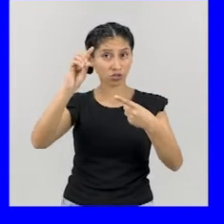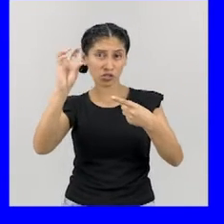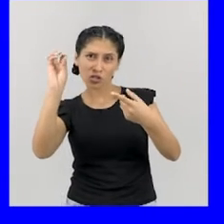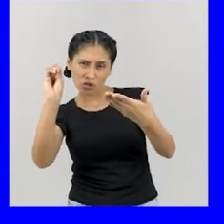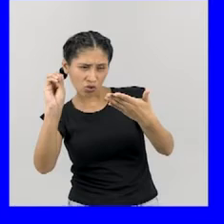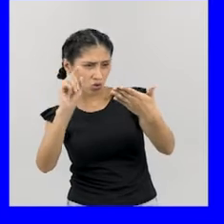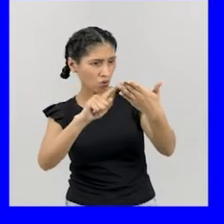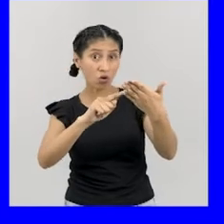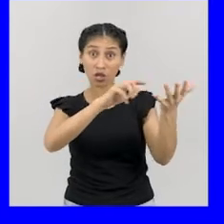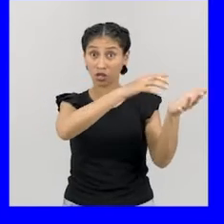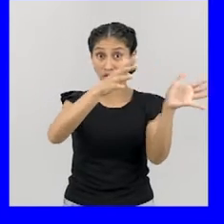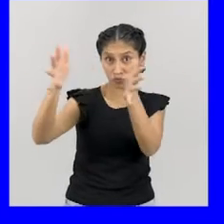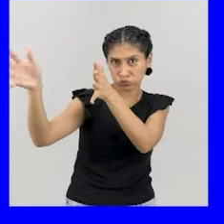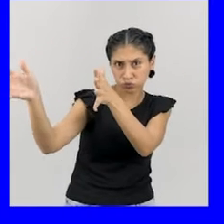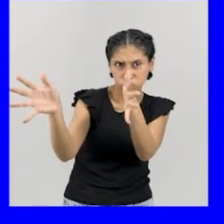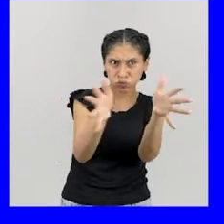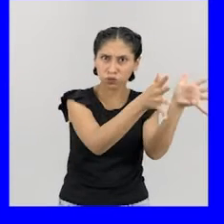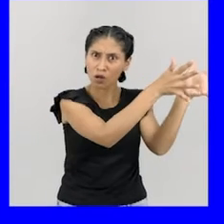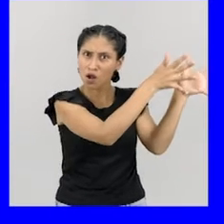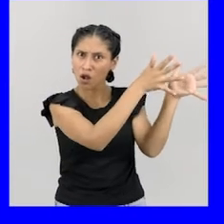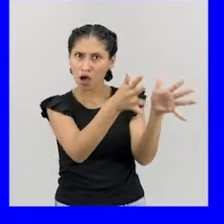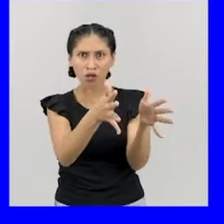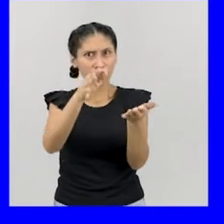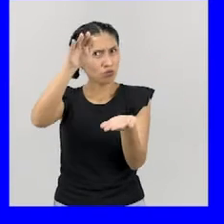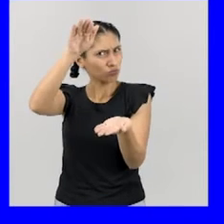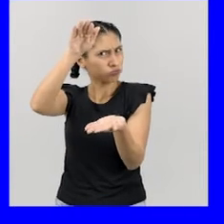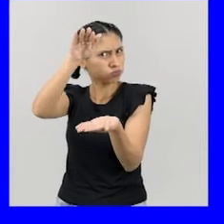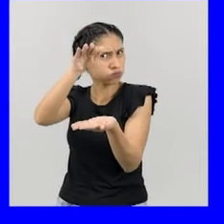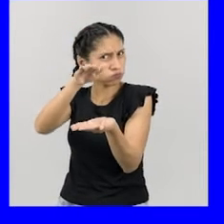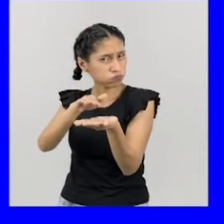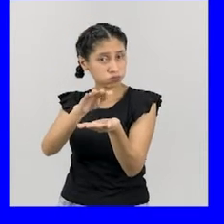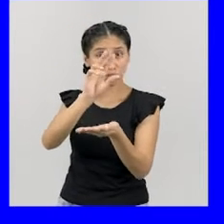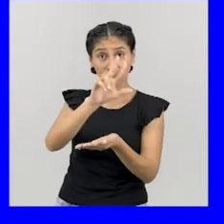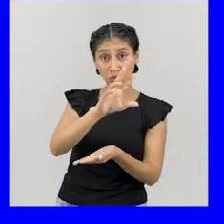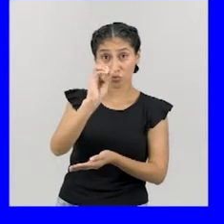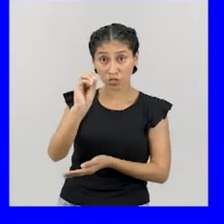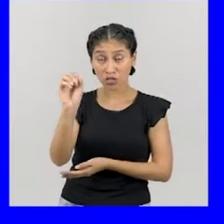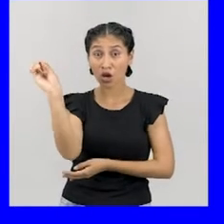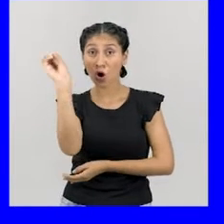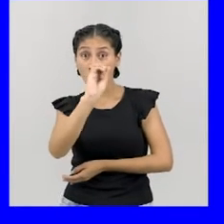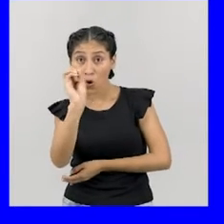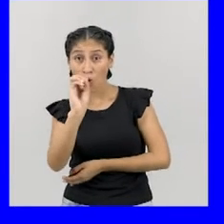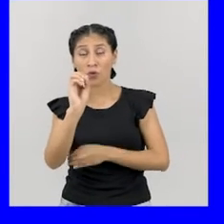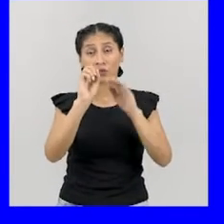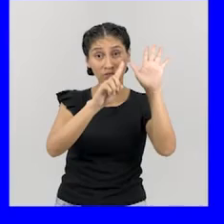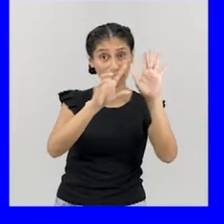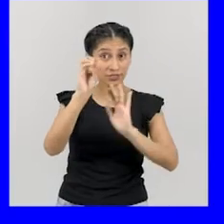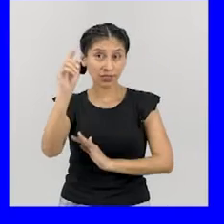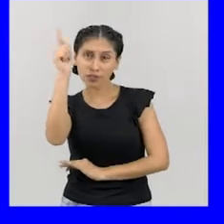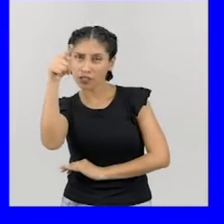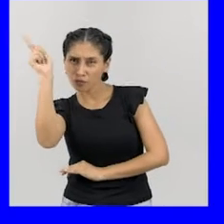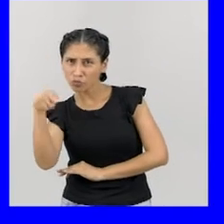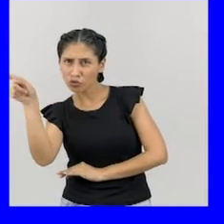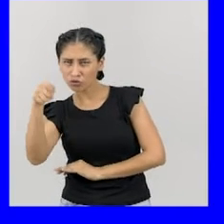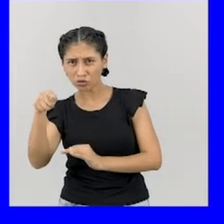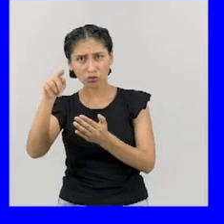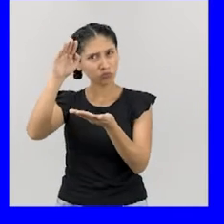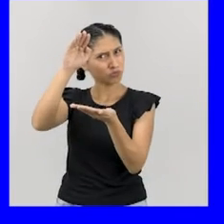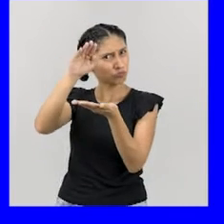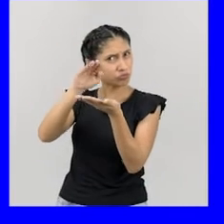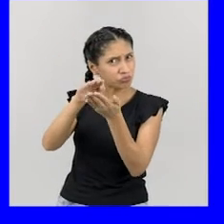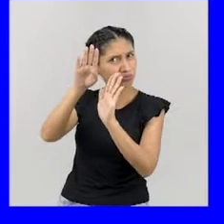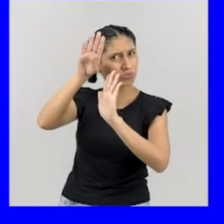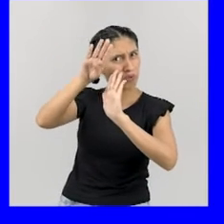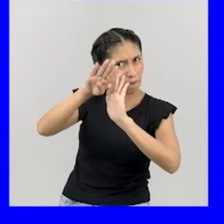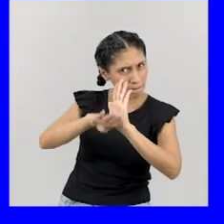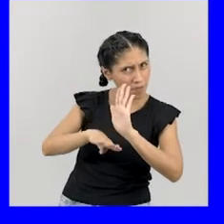principales gases contaminantes en el aire, se ha reducido entre un 30 y un 60% en esas regiones con respecto a